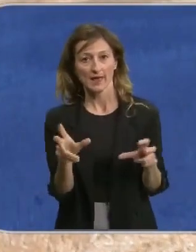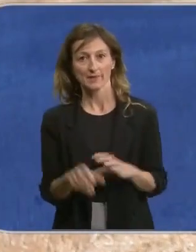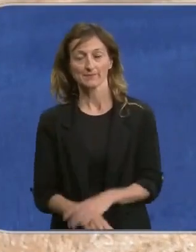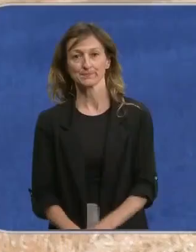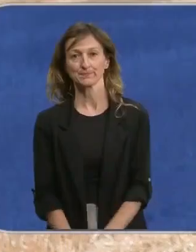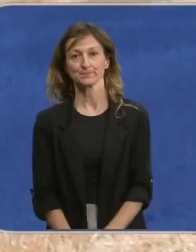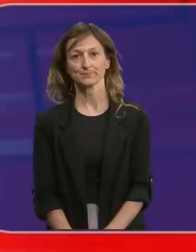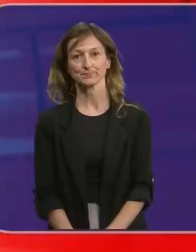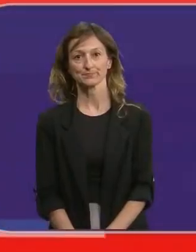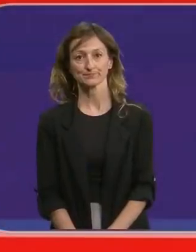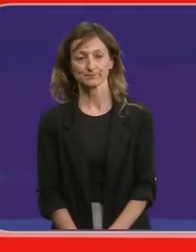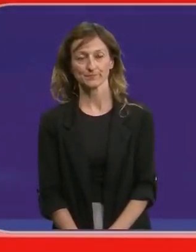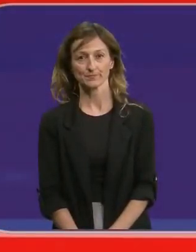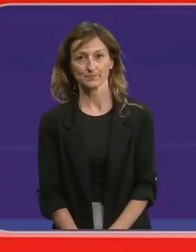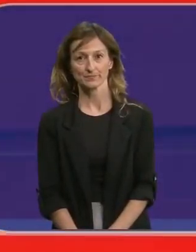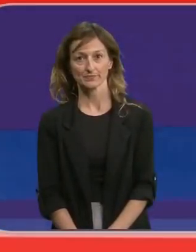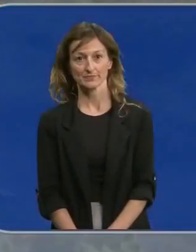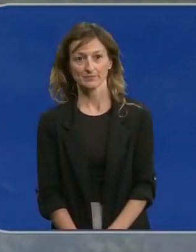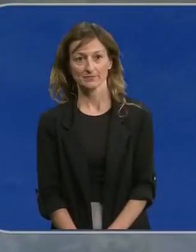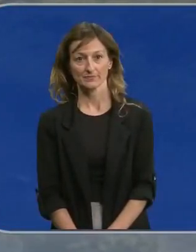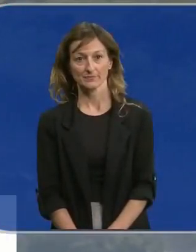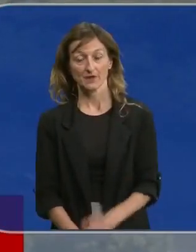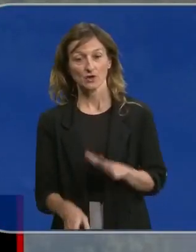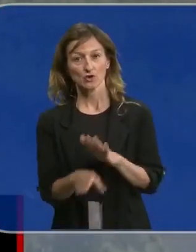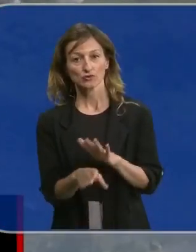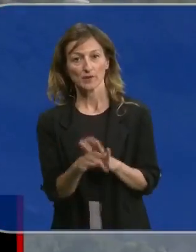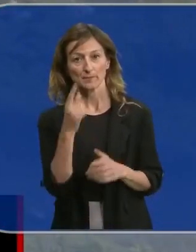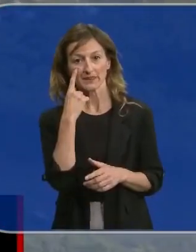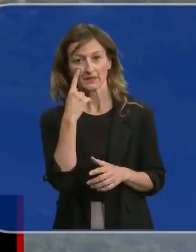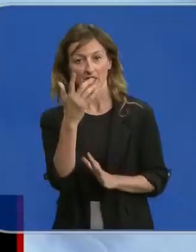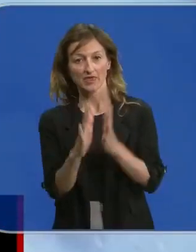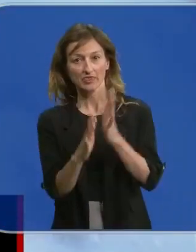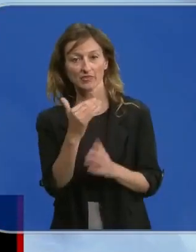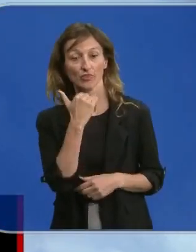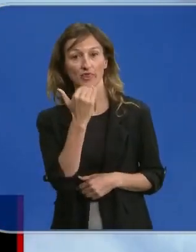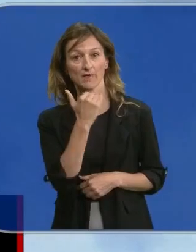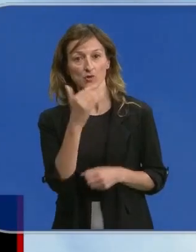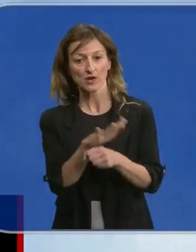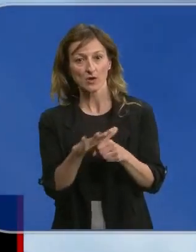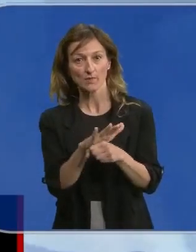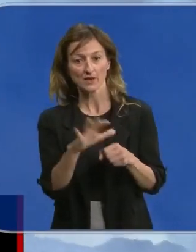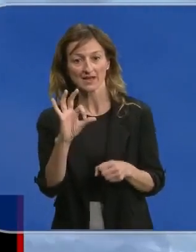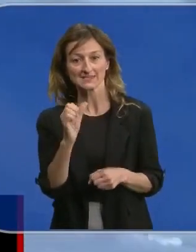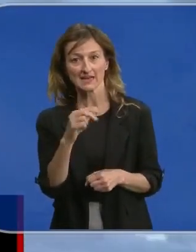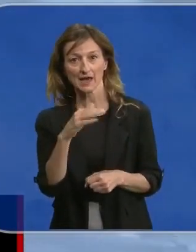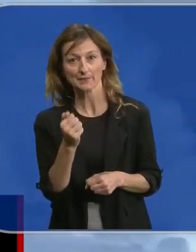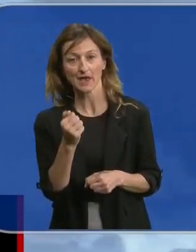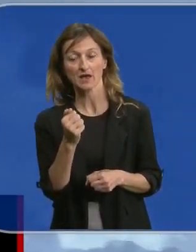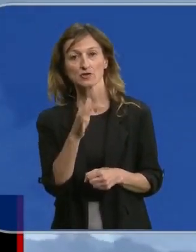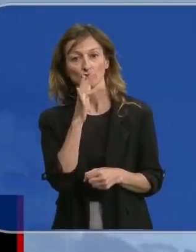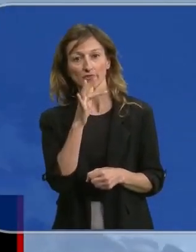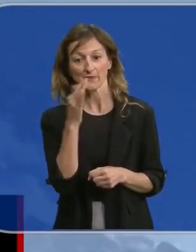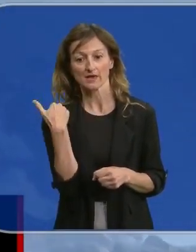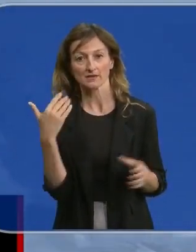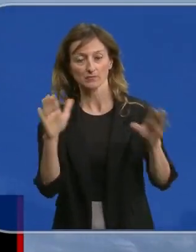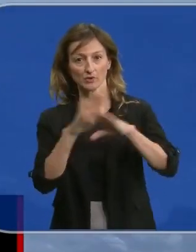lo ampliamos Seguiremos pendientes de los incendios en Zamora en la comarca de Sanabria continúa activo el que se